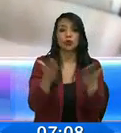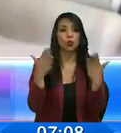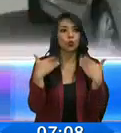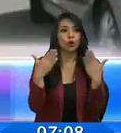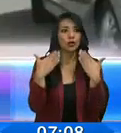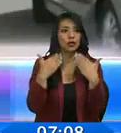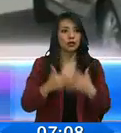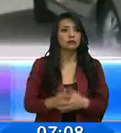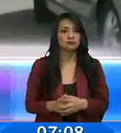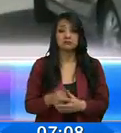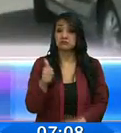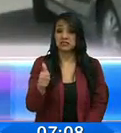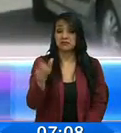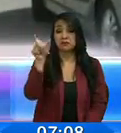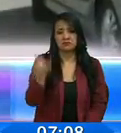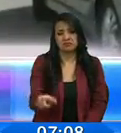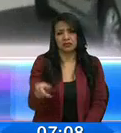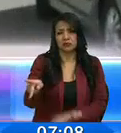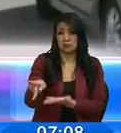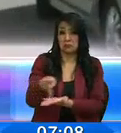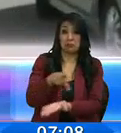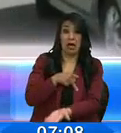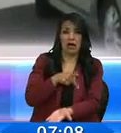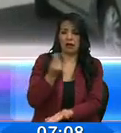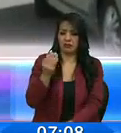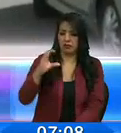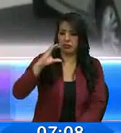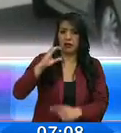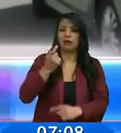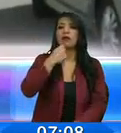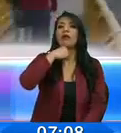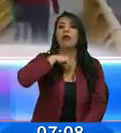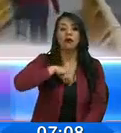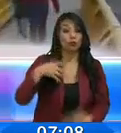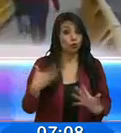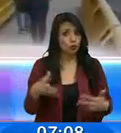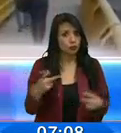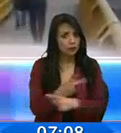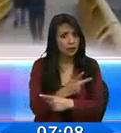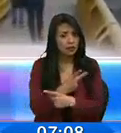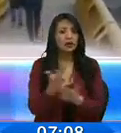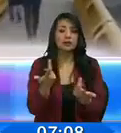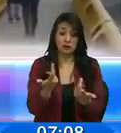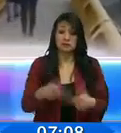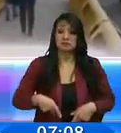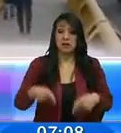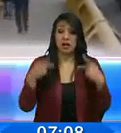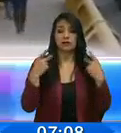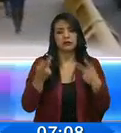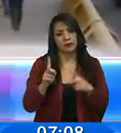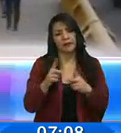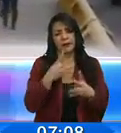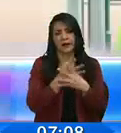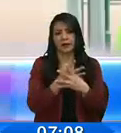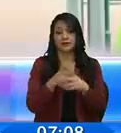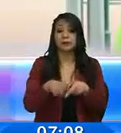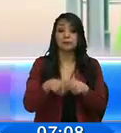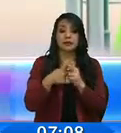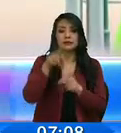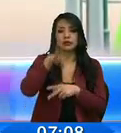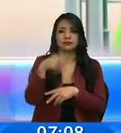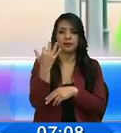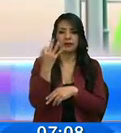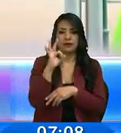Son las llamadas mulas del narcotráfico que por irrisorias cantidades juegan con sus vidas y su libertad. Es el primer caso en lo que inicia el 2019. Pero